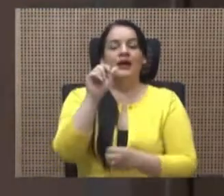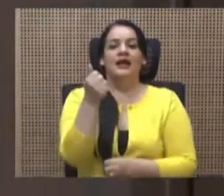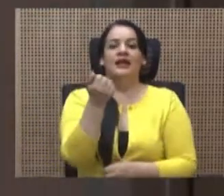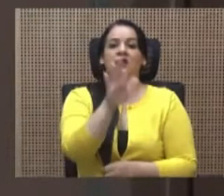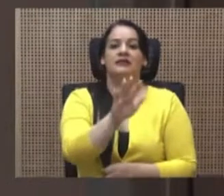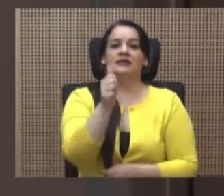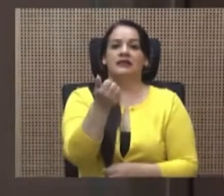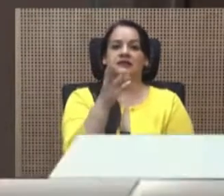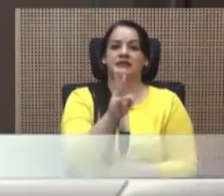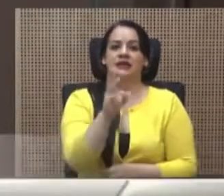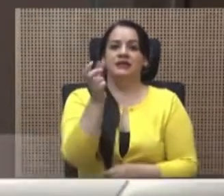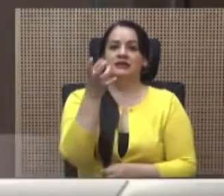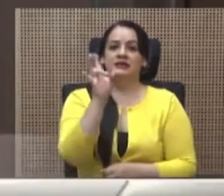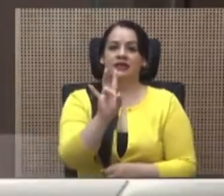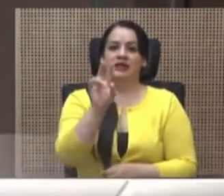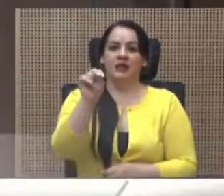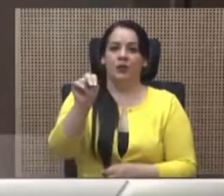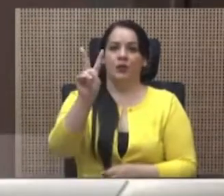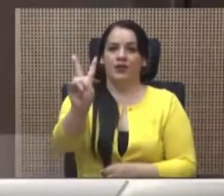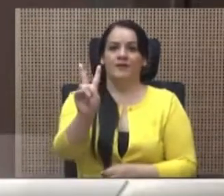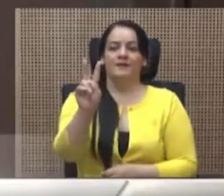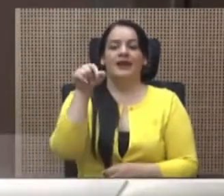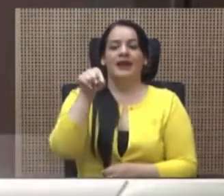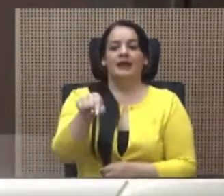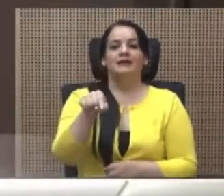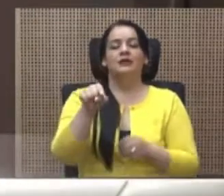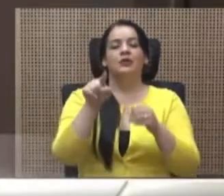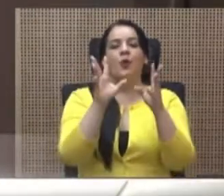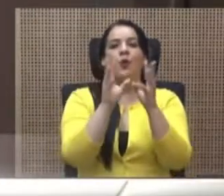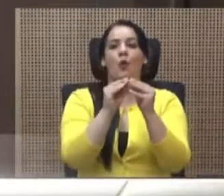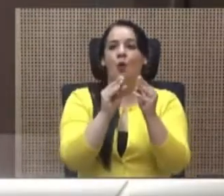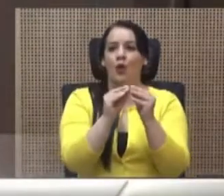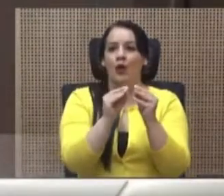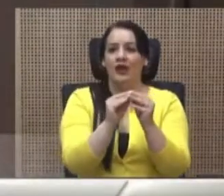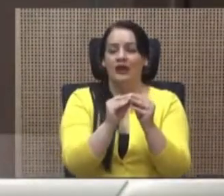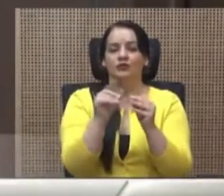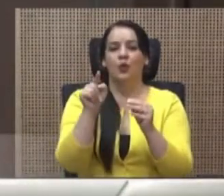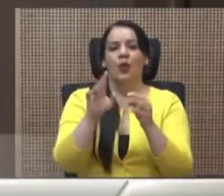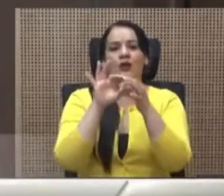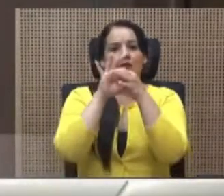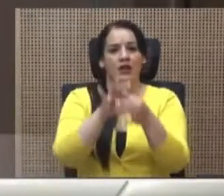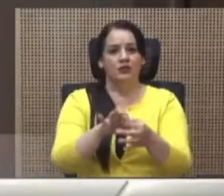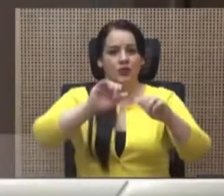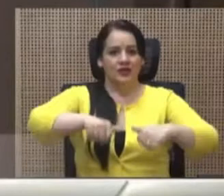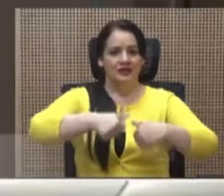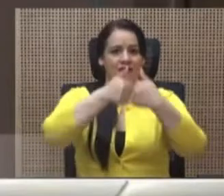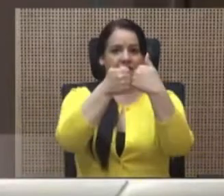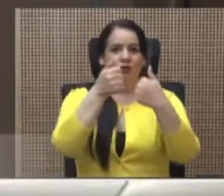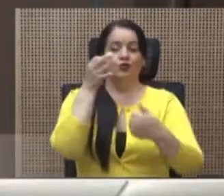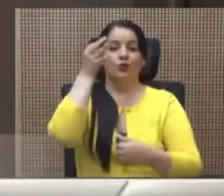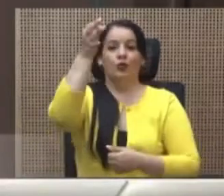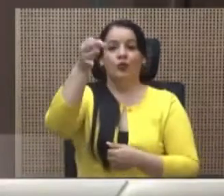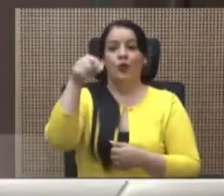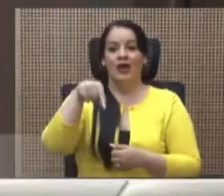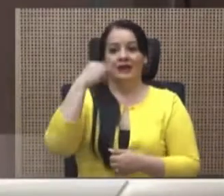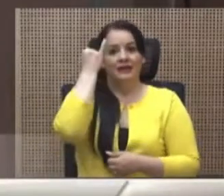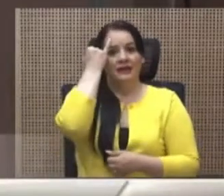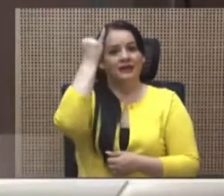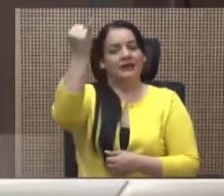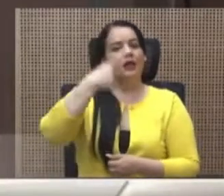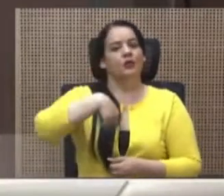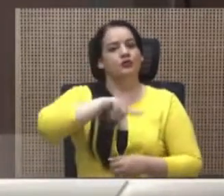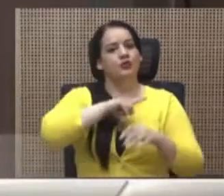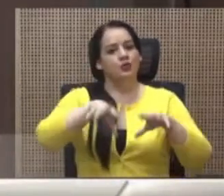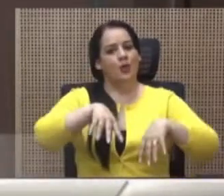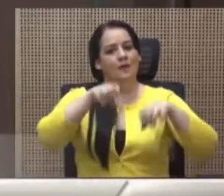16 y 17 de noviembre que es un congreso sobre desafíos del futuro esta idea la tomamos desde